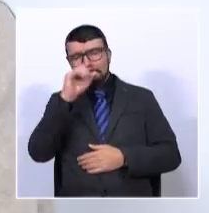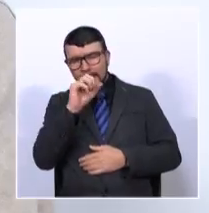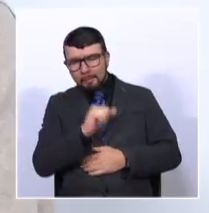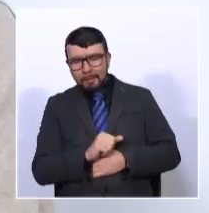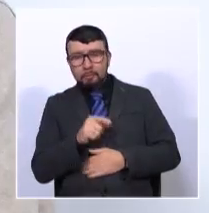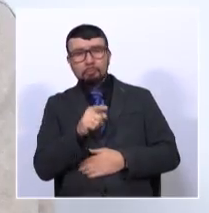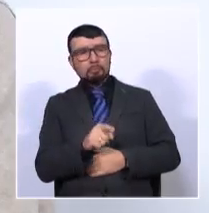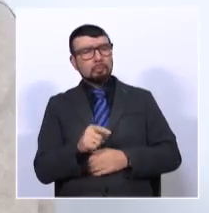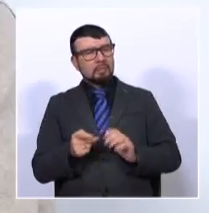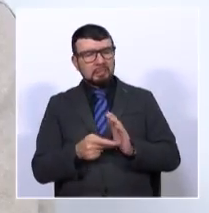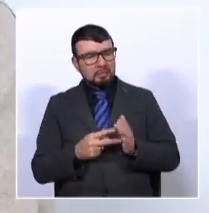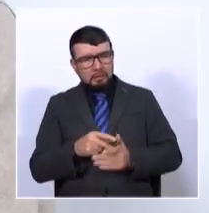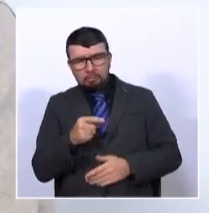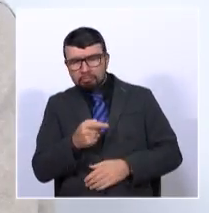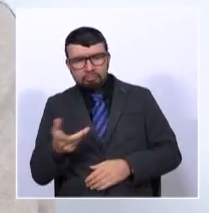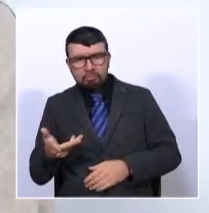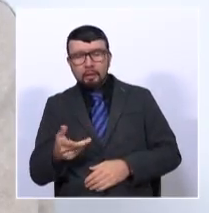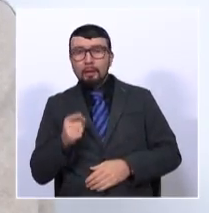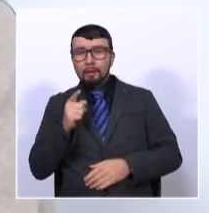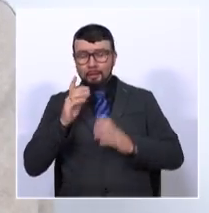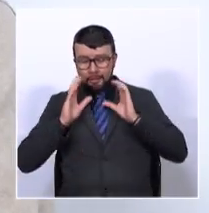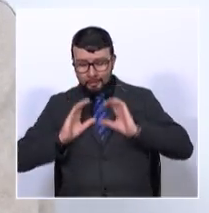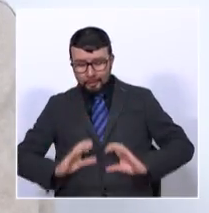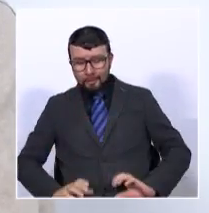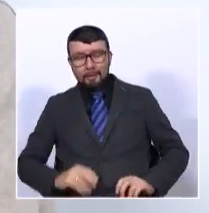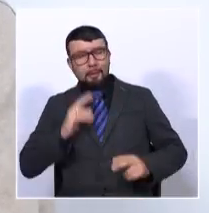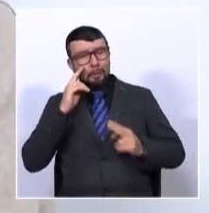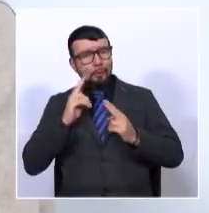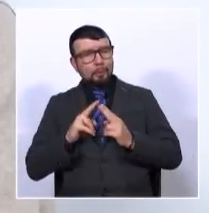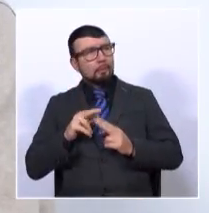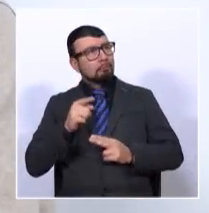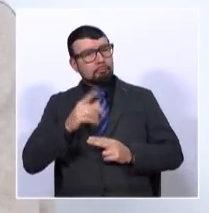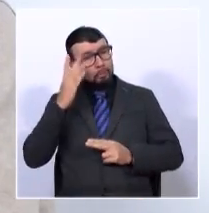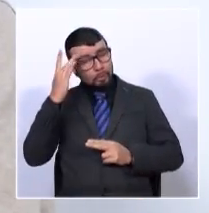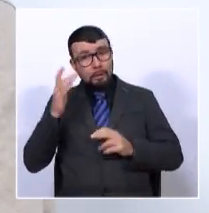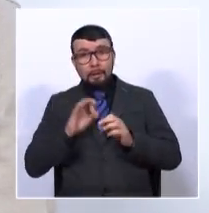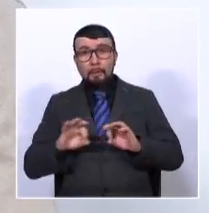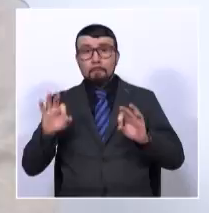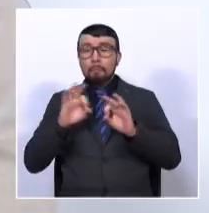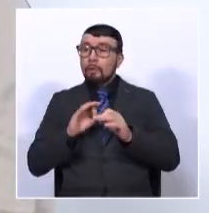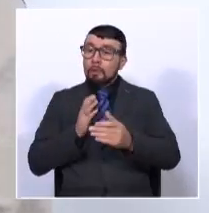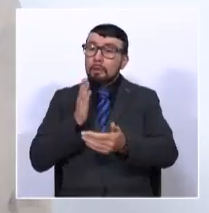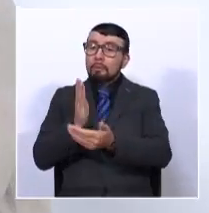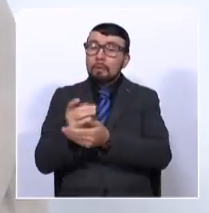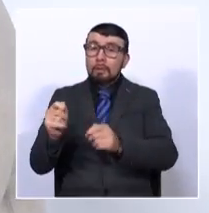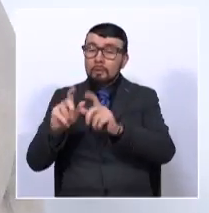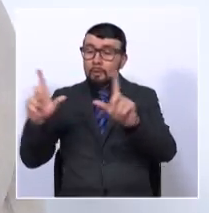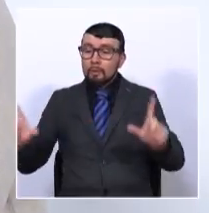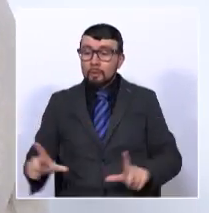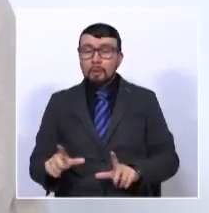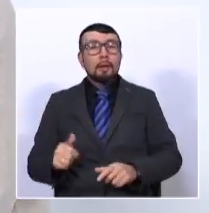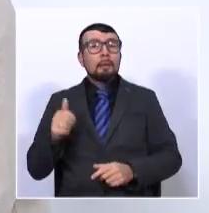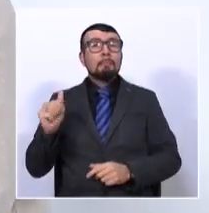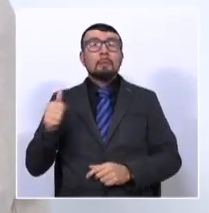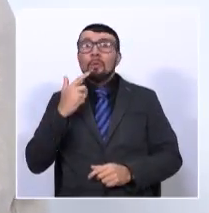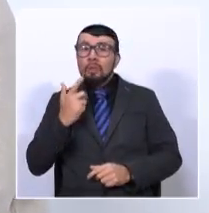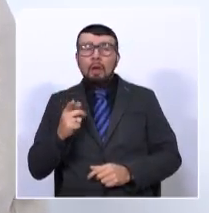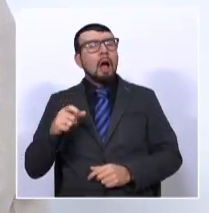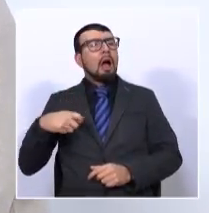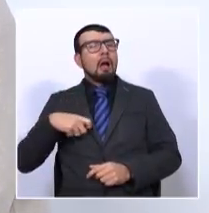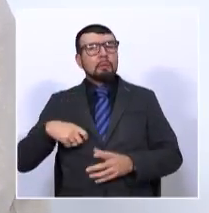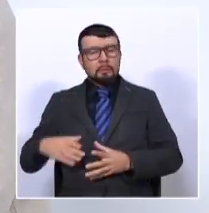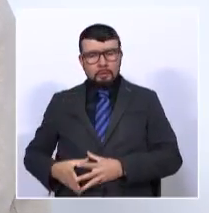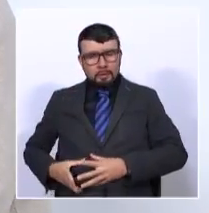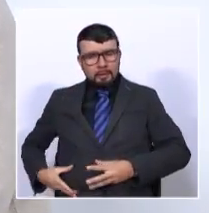con esa parte anatómica y por qué son importantes los exámenes diagnósticos, porque Marlene nos dice en Bucaramanga tenga hígado